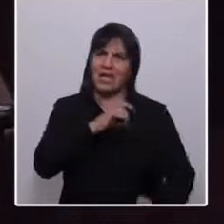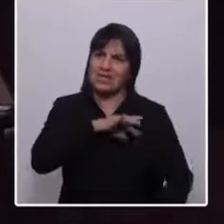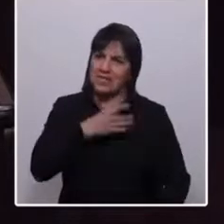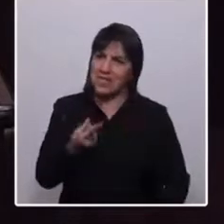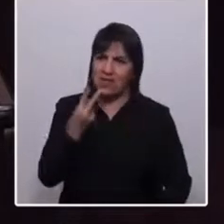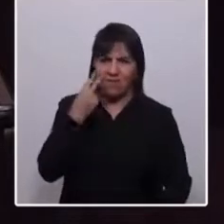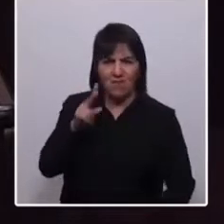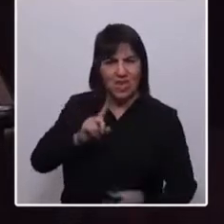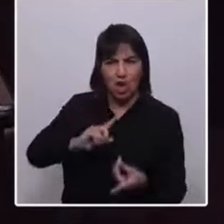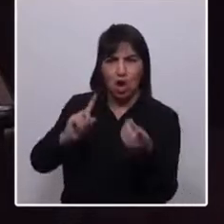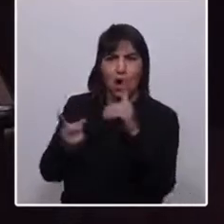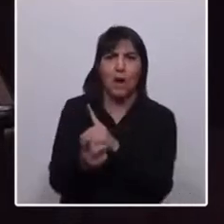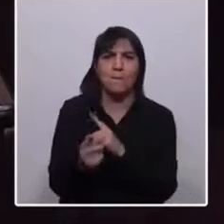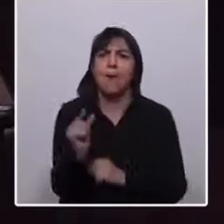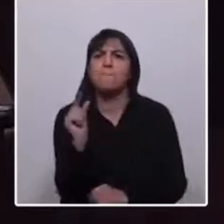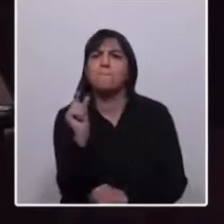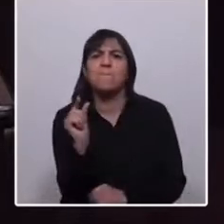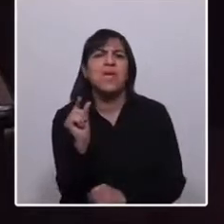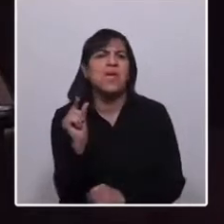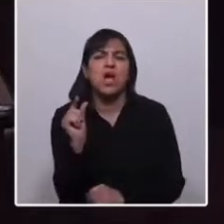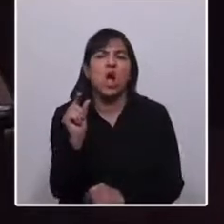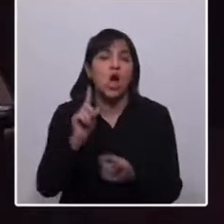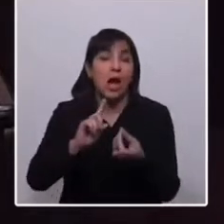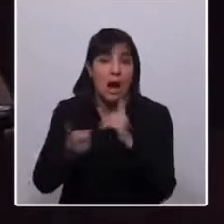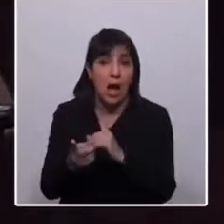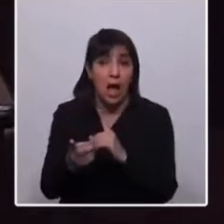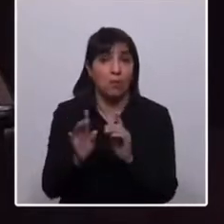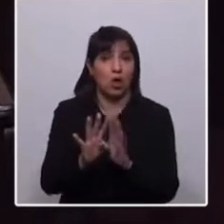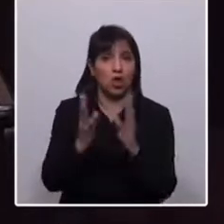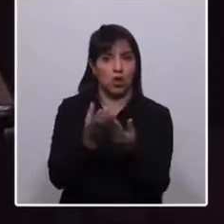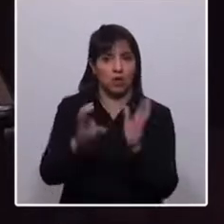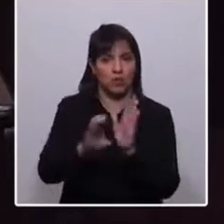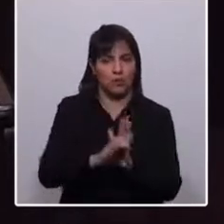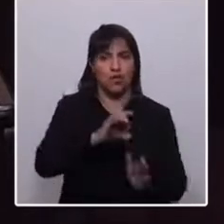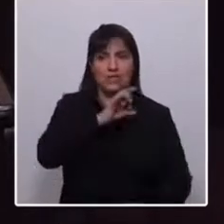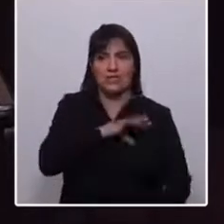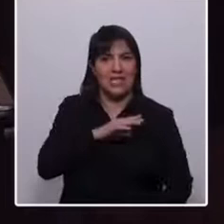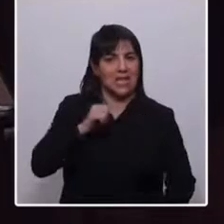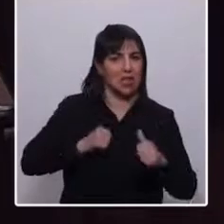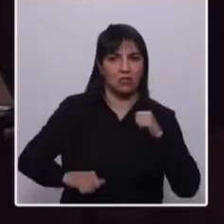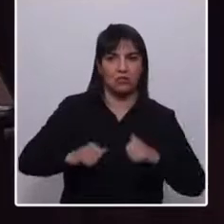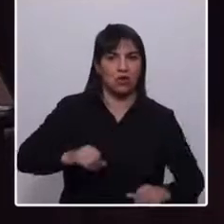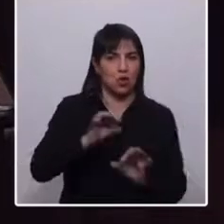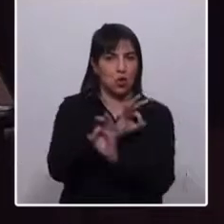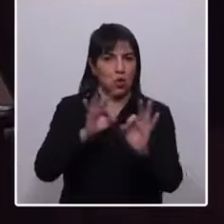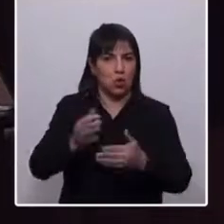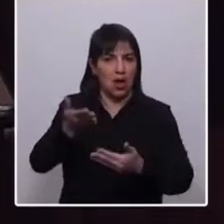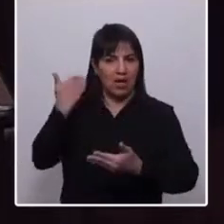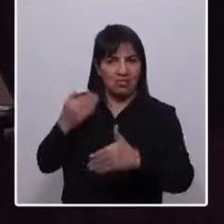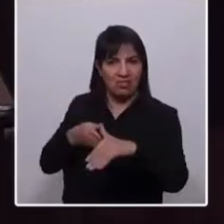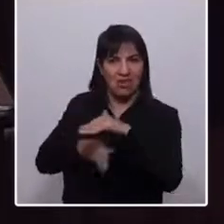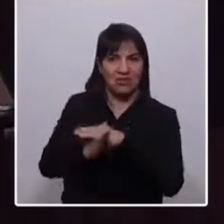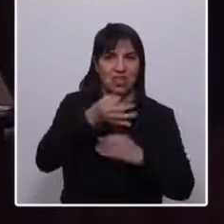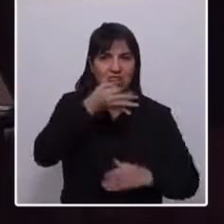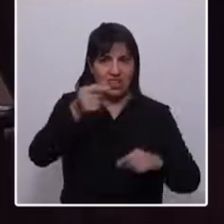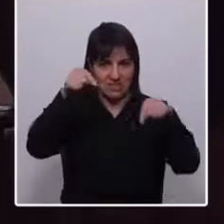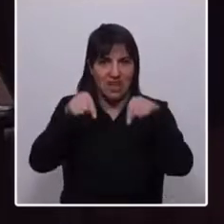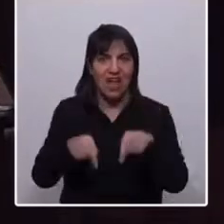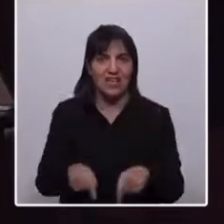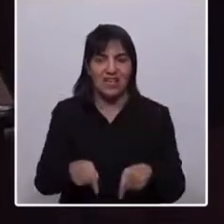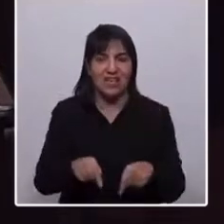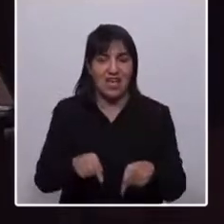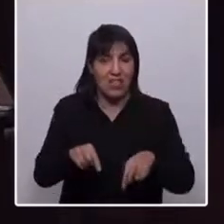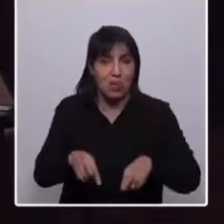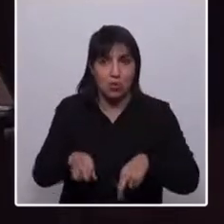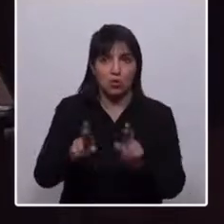sector? ¿Una mínima palabra de cambio? La convención es reflejo de un Chile con dolor. Nunca antes habíamos tenido acceso a hablar aquí, en estos espacios que